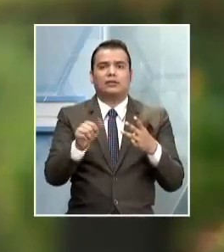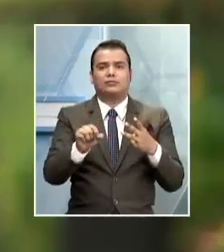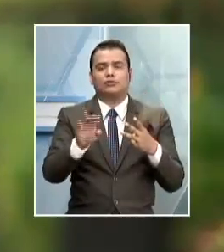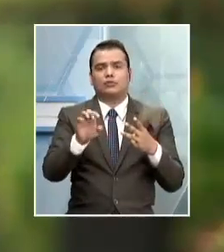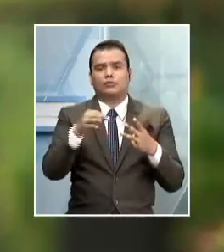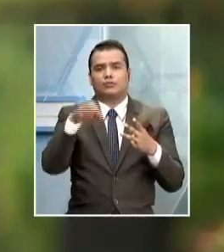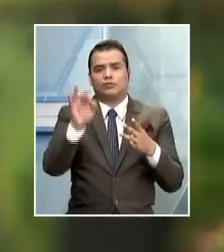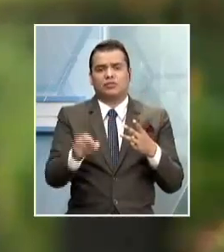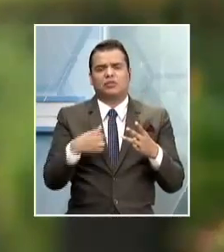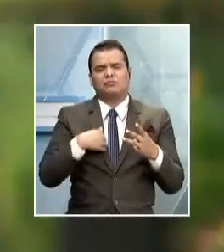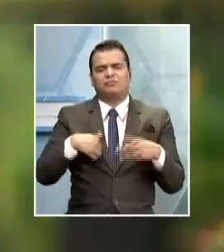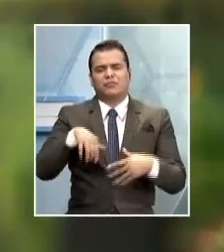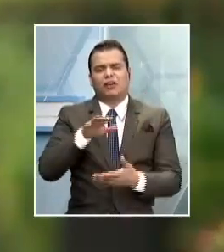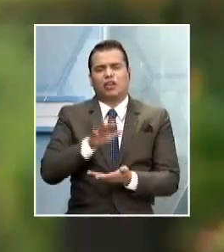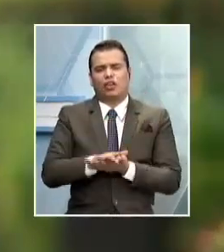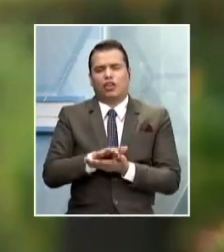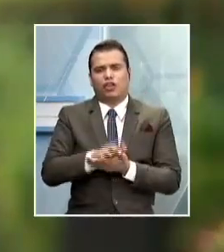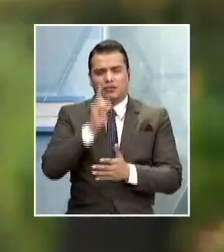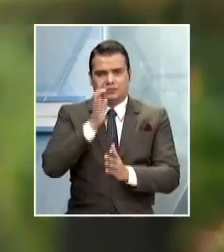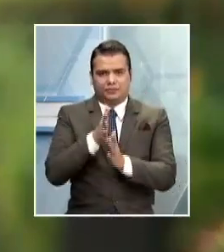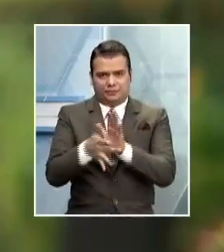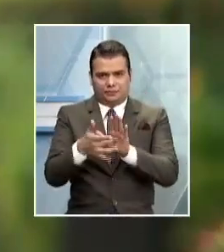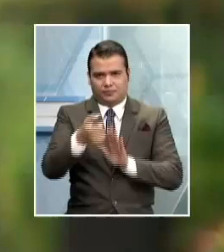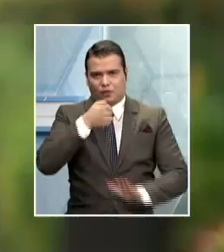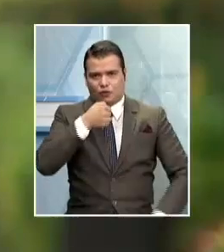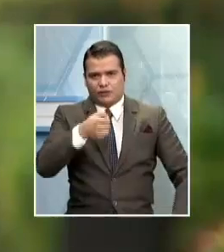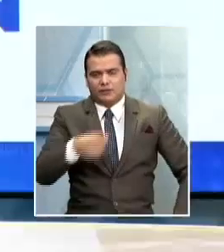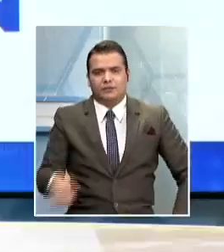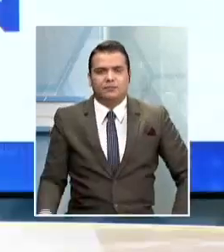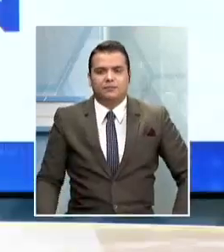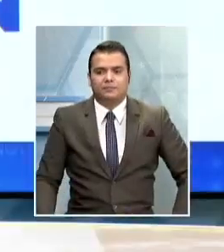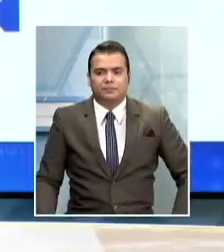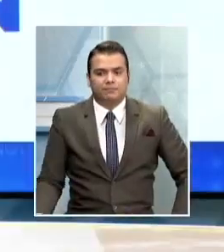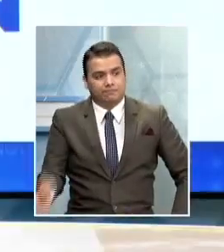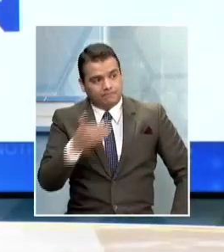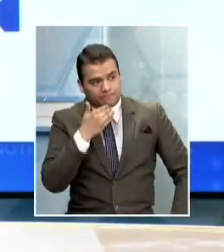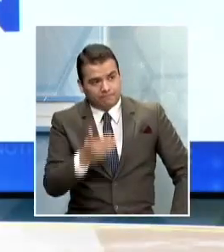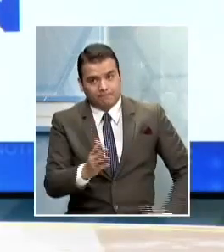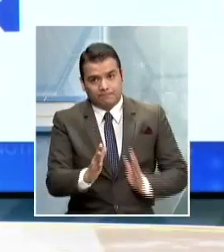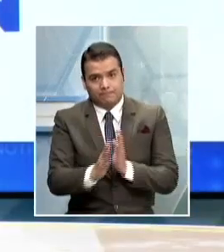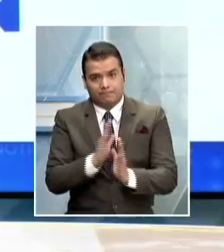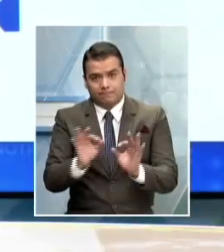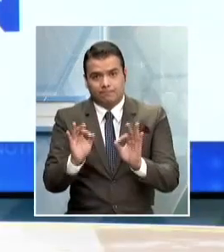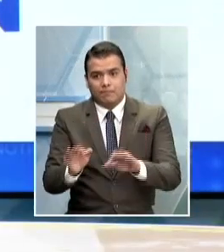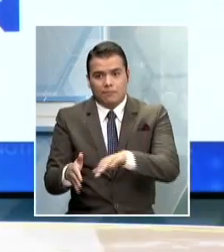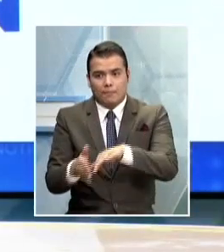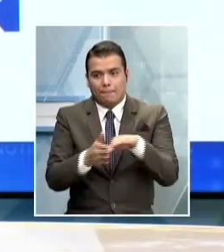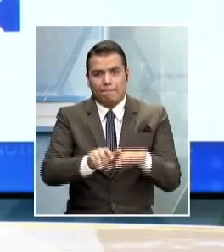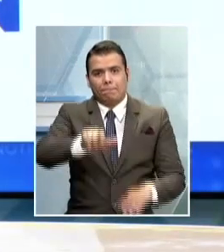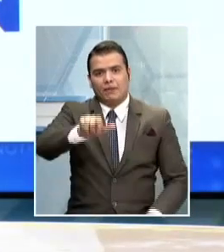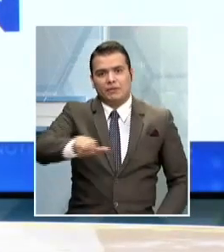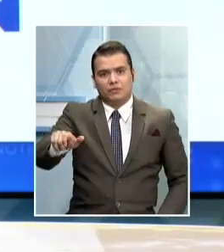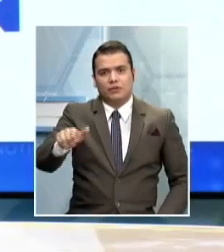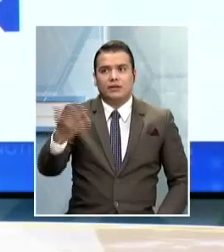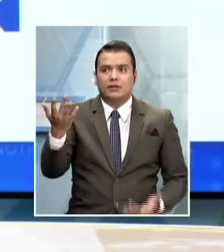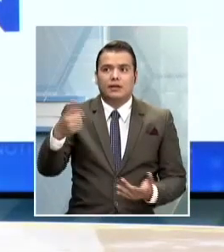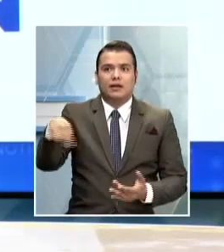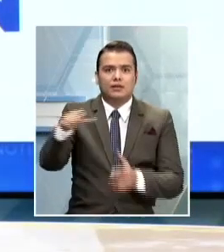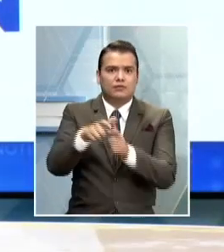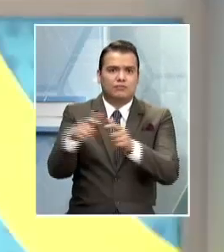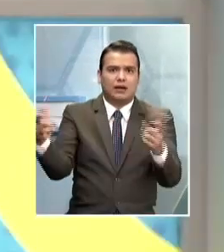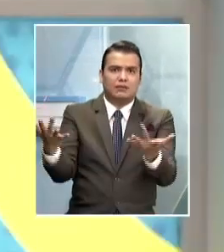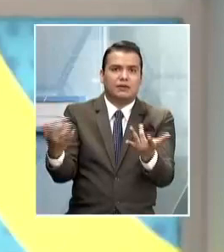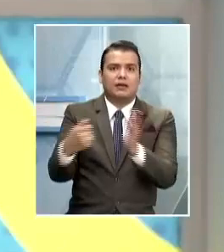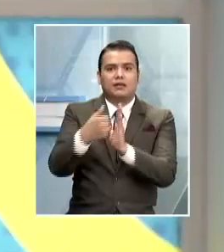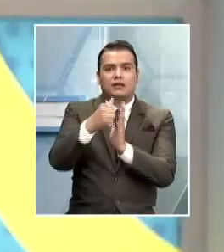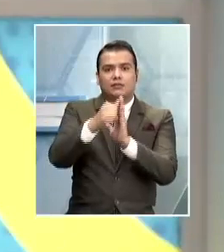Cali, Catherine Estacio, 90 Minutos, el mejor noticiero regional de Colombia. Muchas gracias, Catherine. Y cientos de pacientes que estaban a la espera de